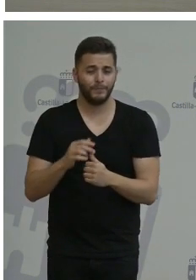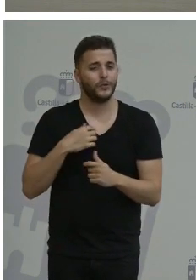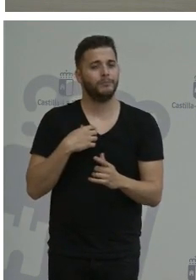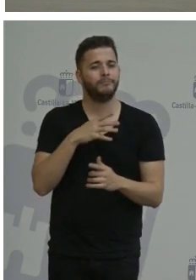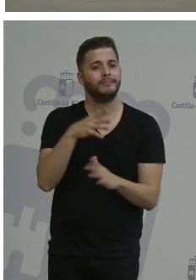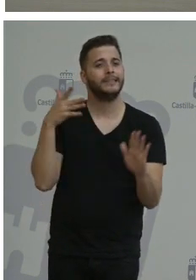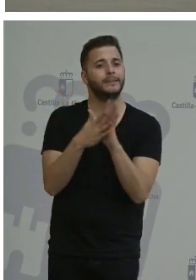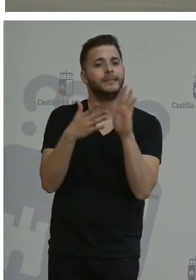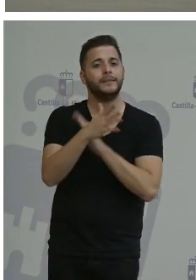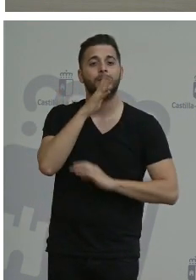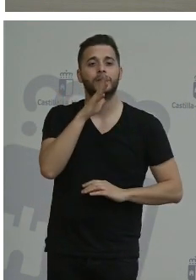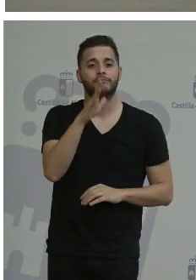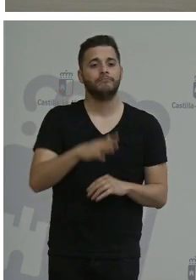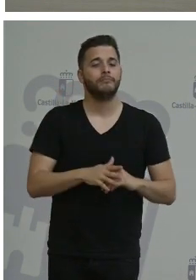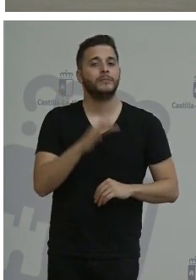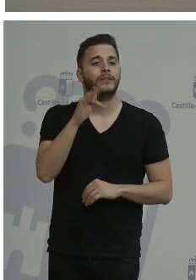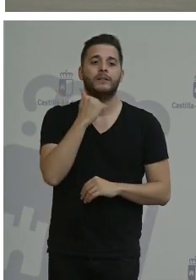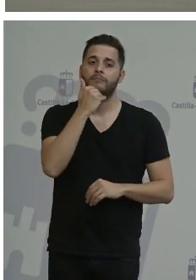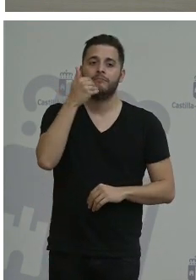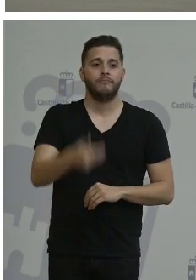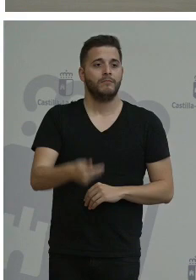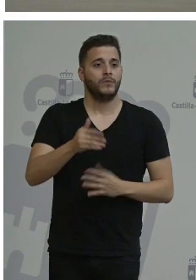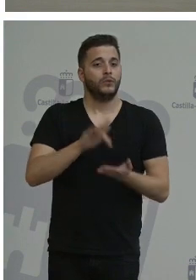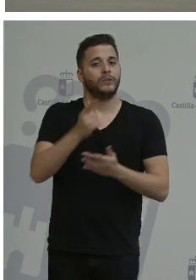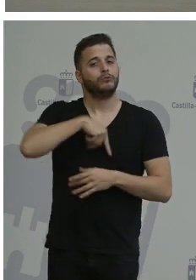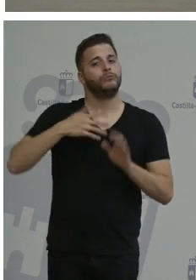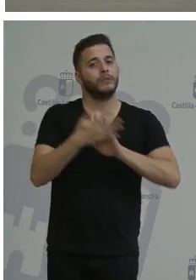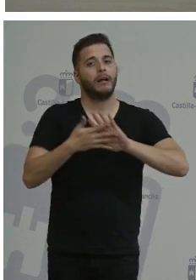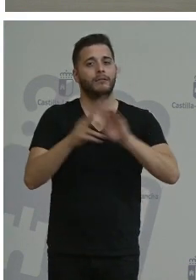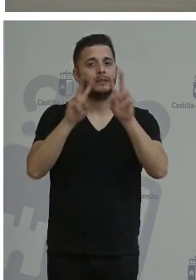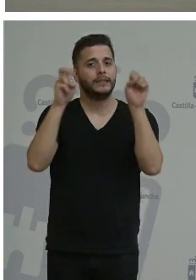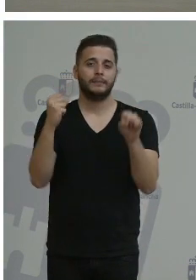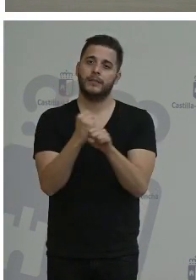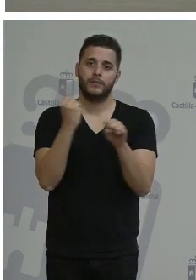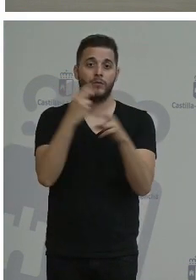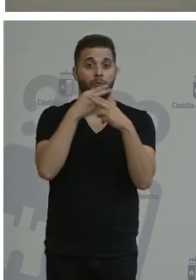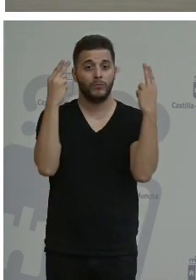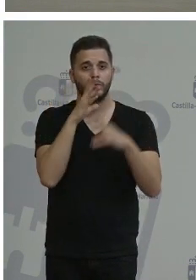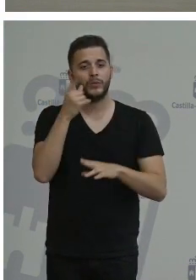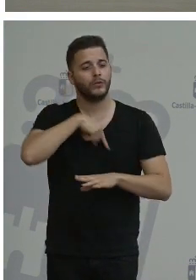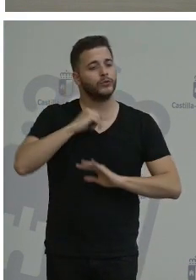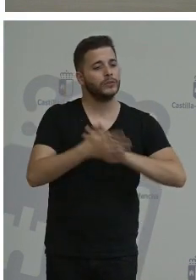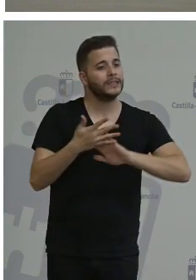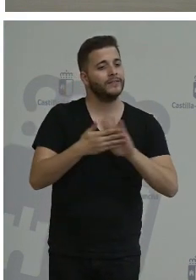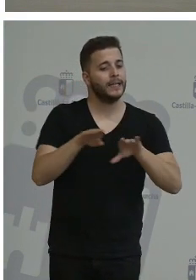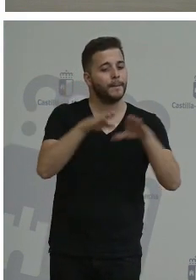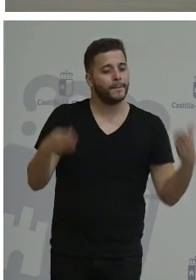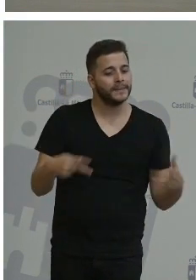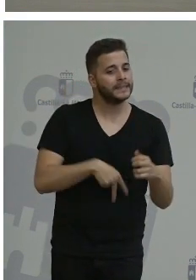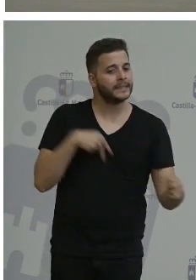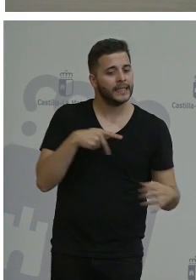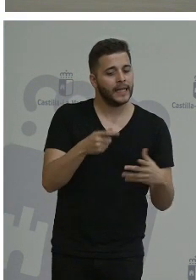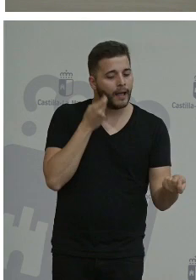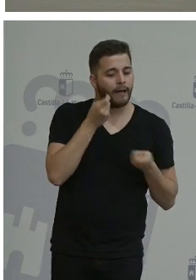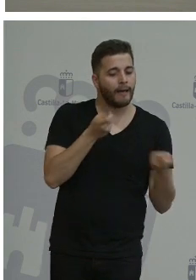es además muy importante cuando hablamos de empleo público, porque vamos a hablar de mesas generales, de negociación, donde van a ir las